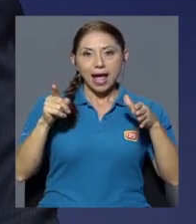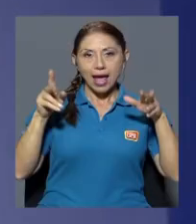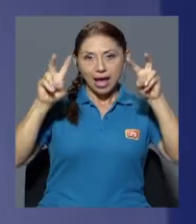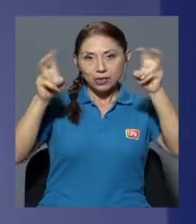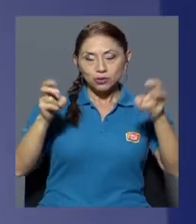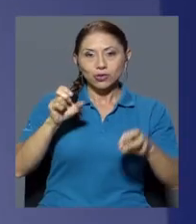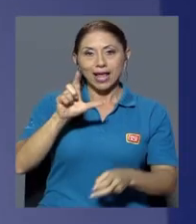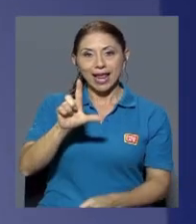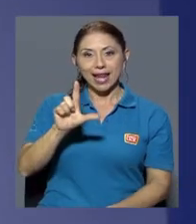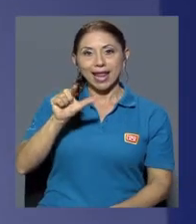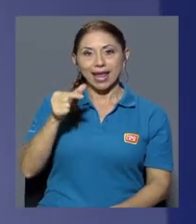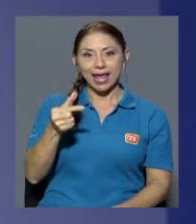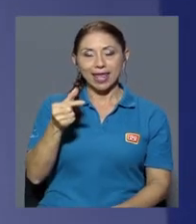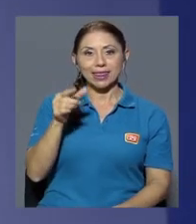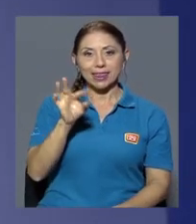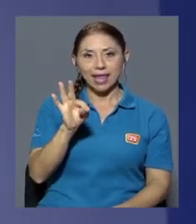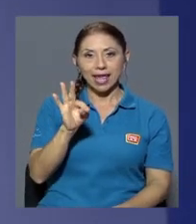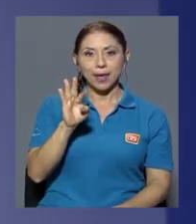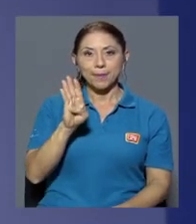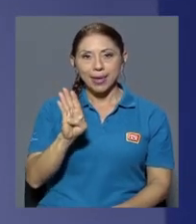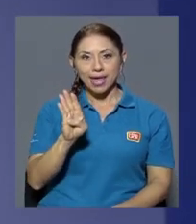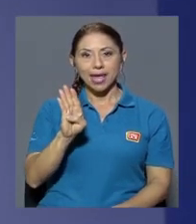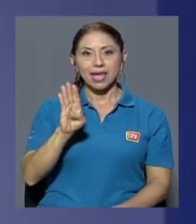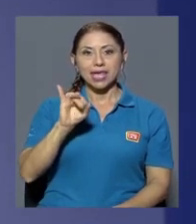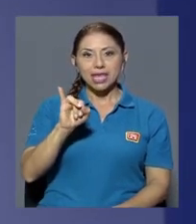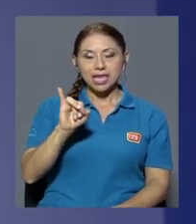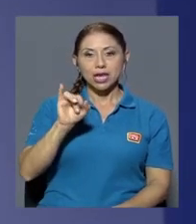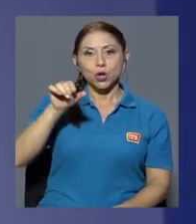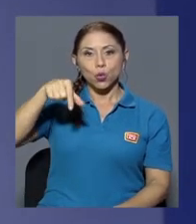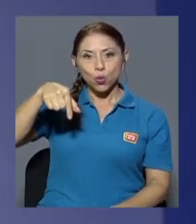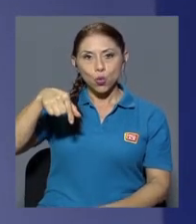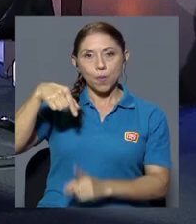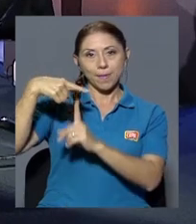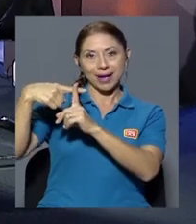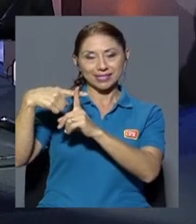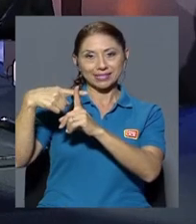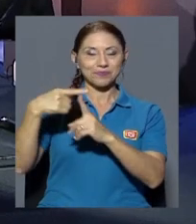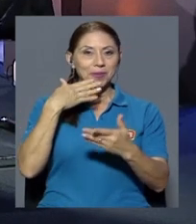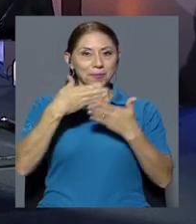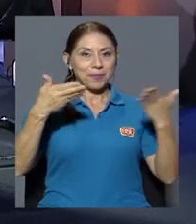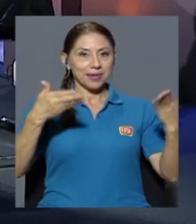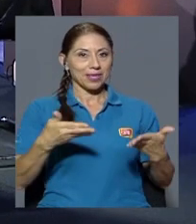y q más gracias bienvenidos